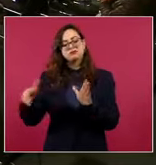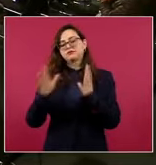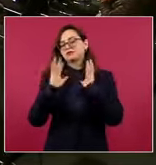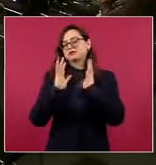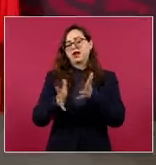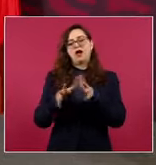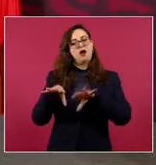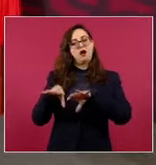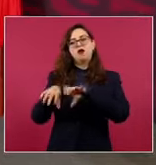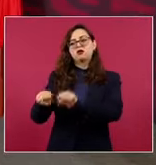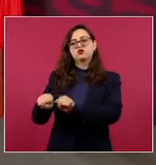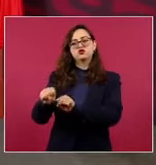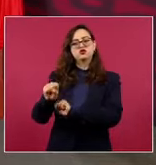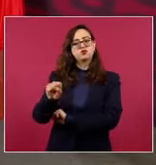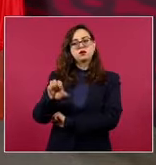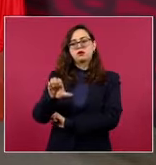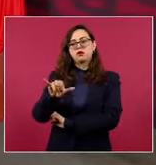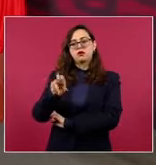completo